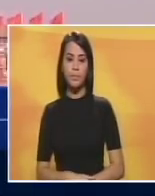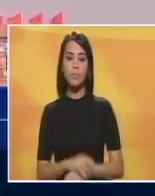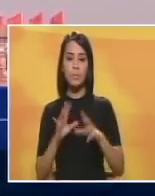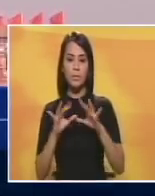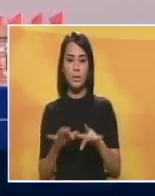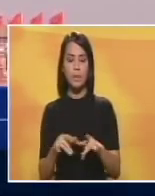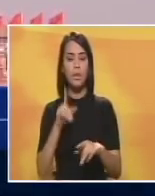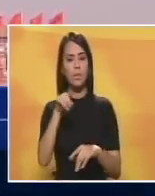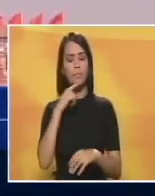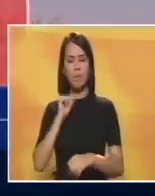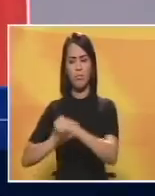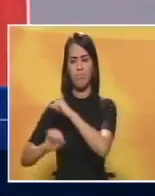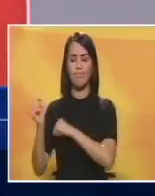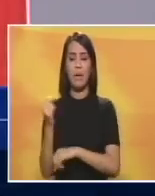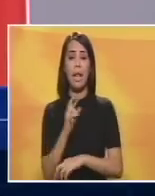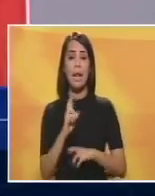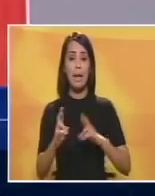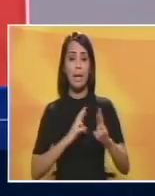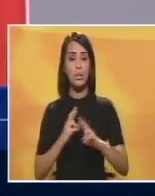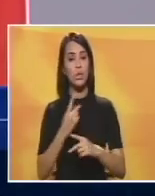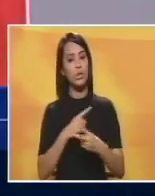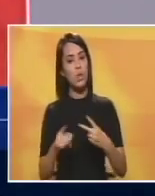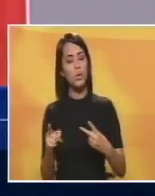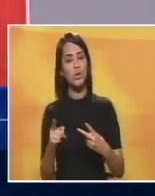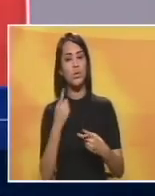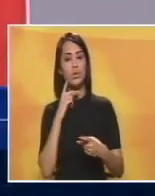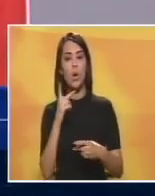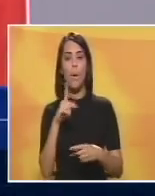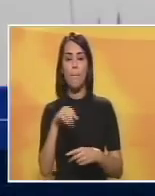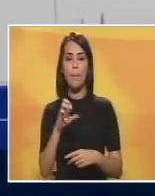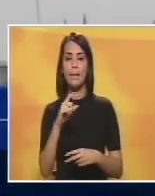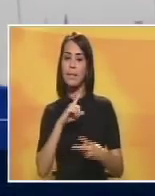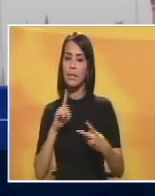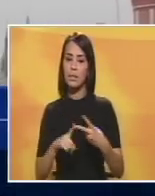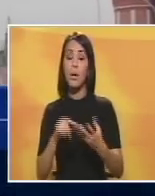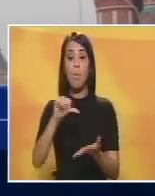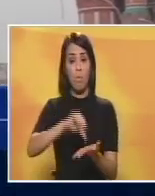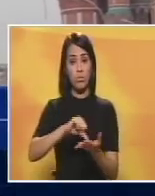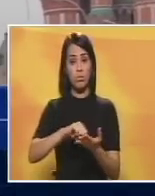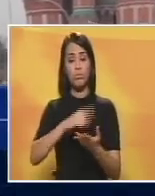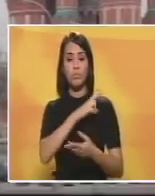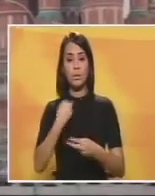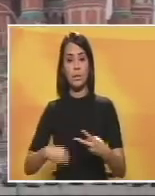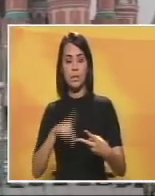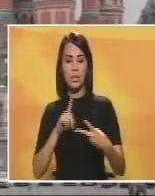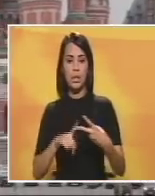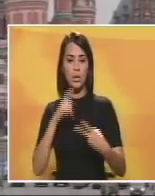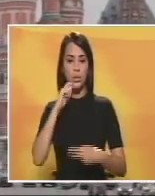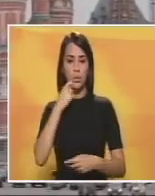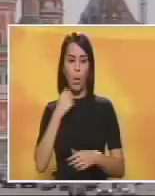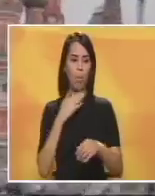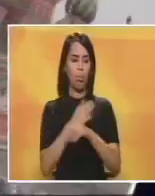además rechazó que la relación de otros estados con Pekín y Moscú signifique un ataque a Washington.